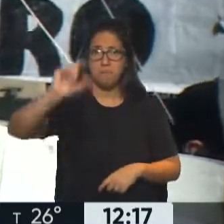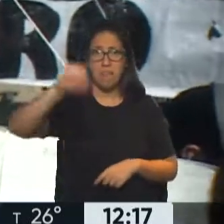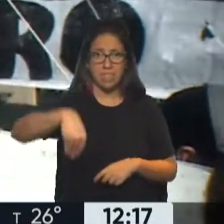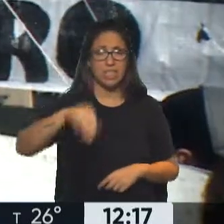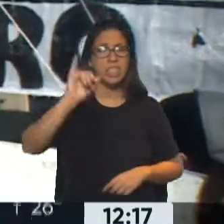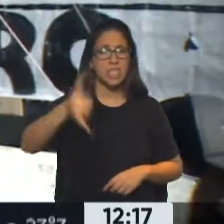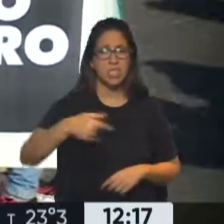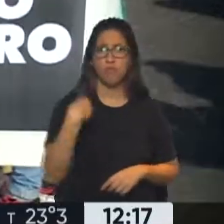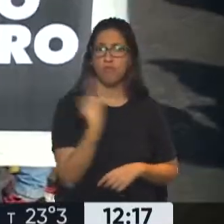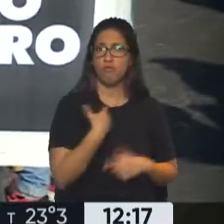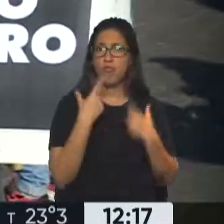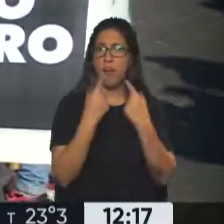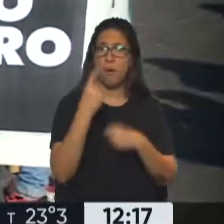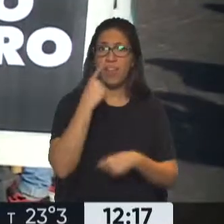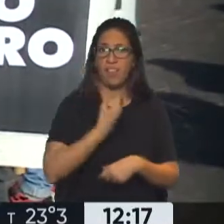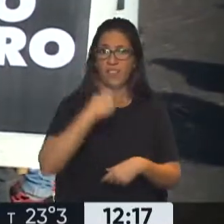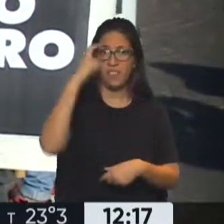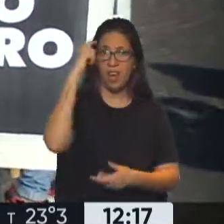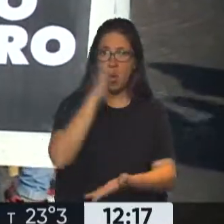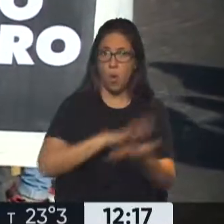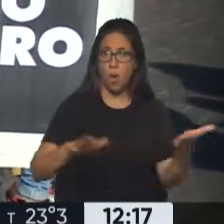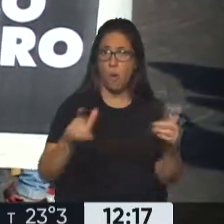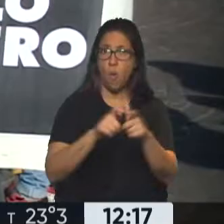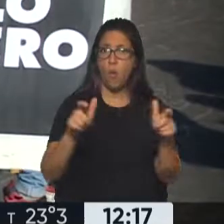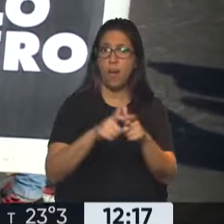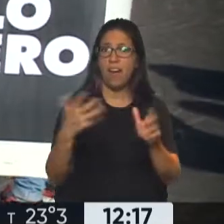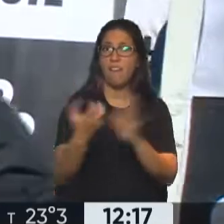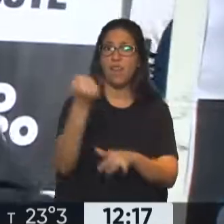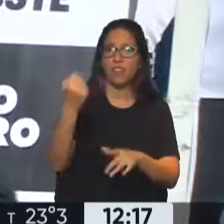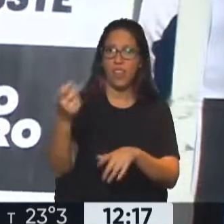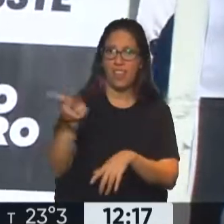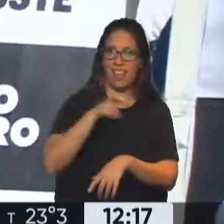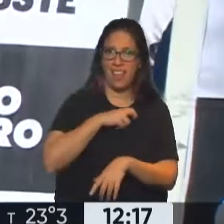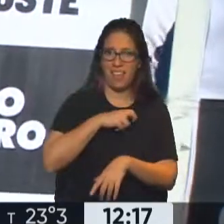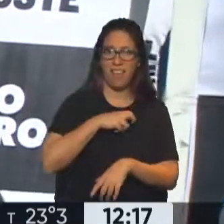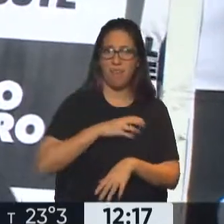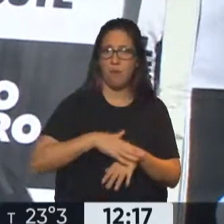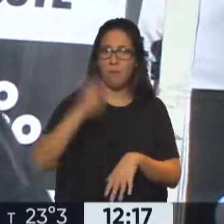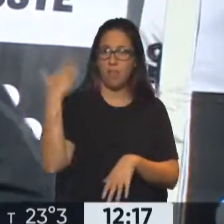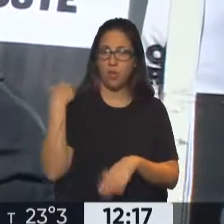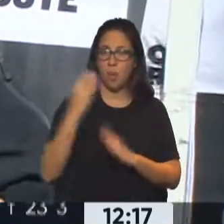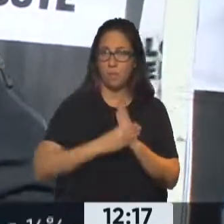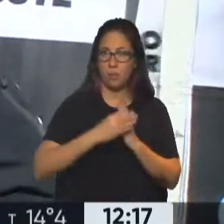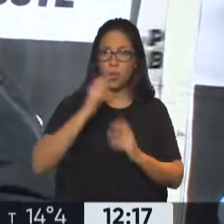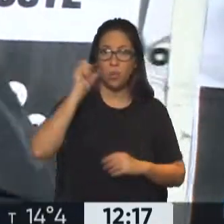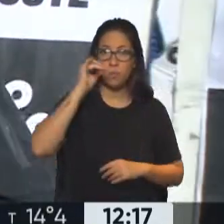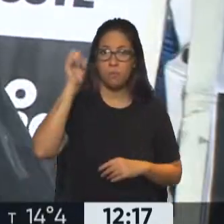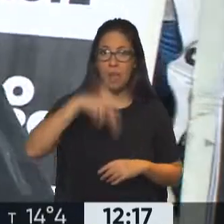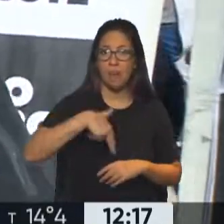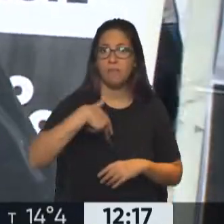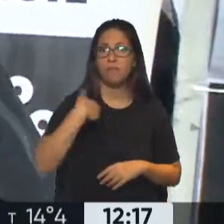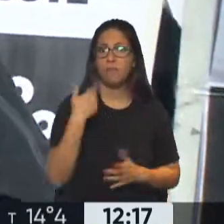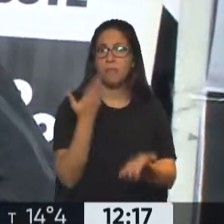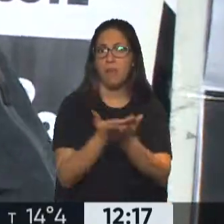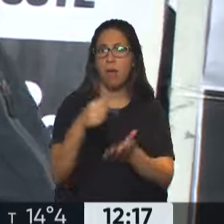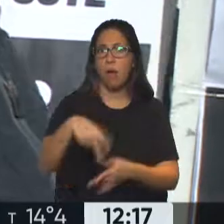un nuevo ife o un refuerzo de ingreso como lo llamó el gobierno cuando era el ministro humano de diez mil pesos estamos viendo que